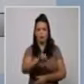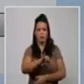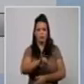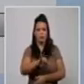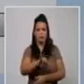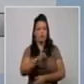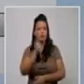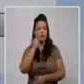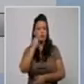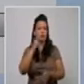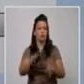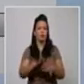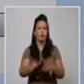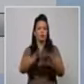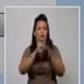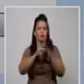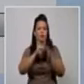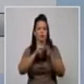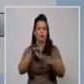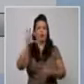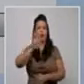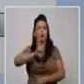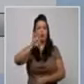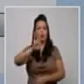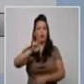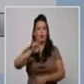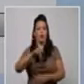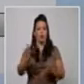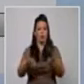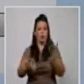casos confirmados del mundo,